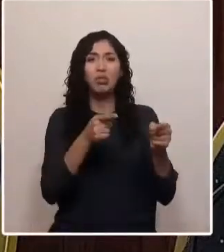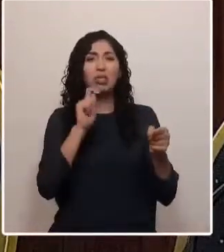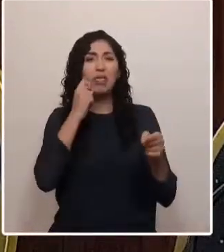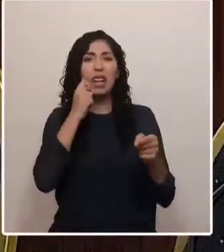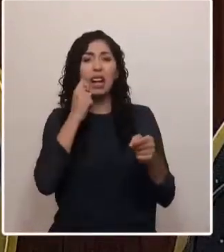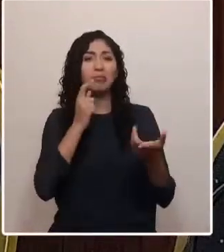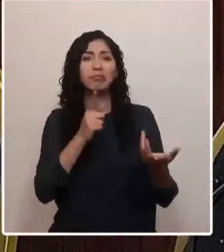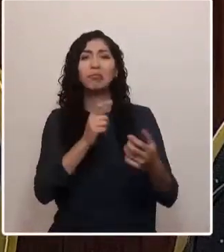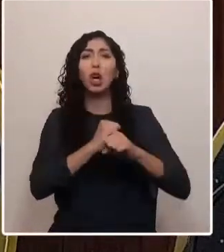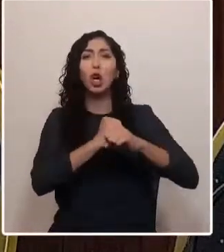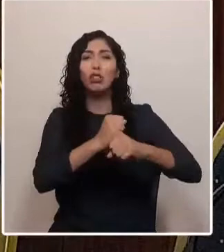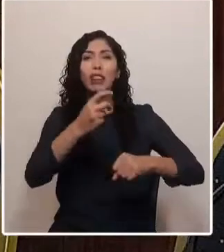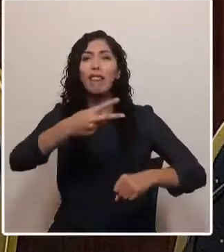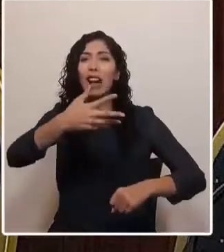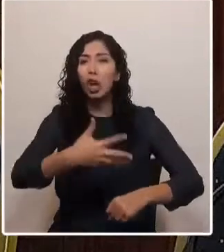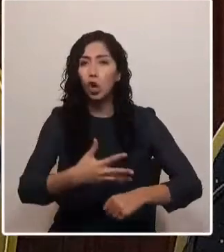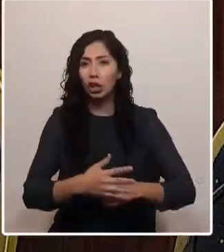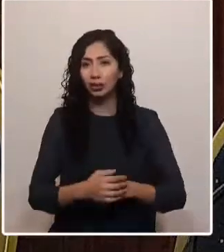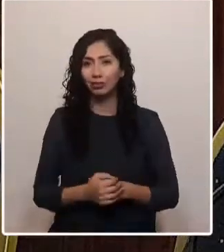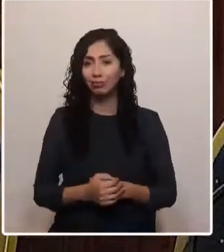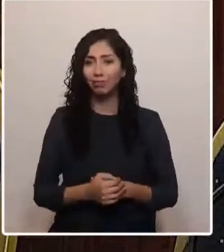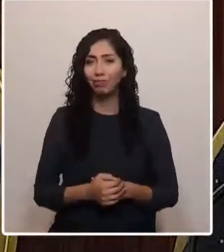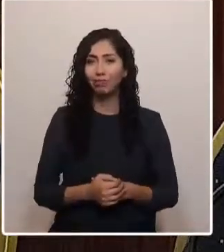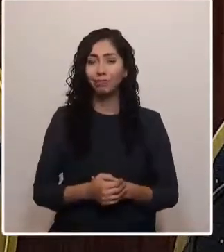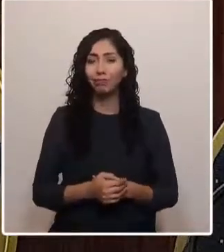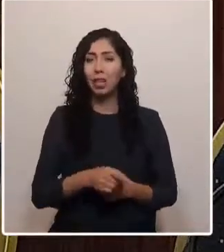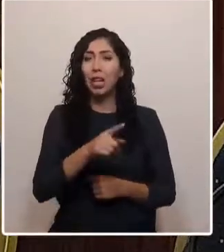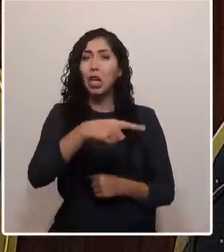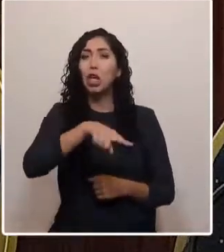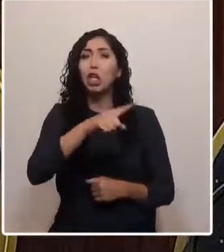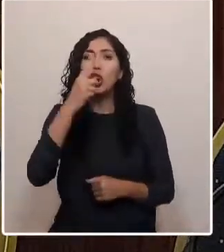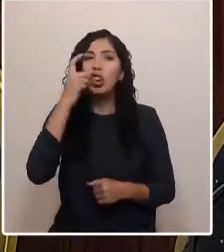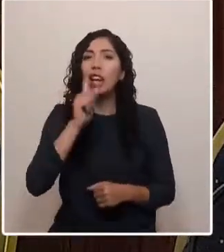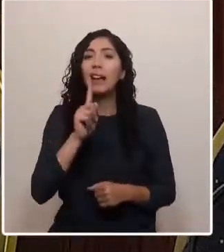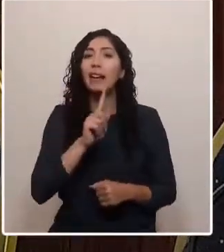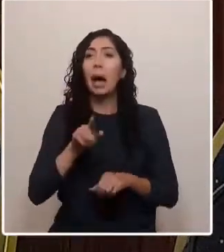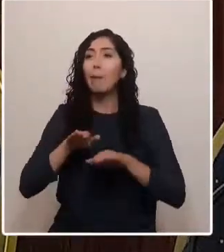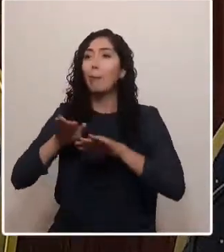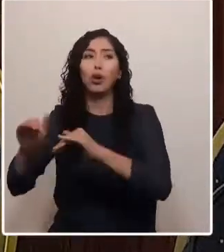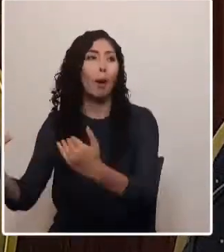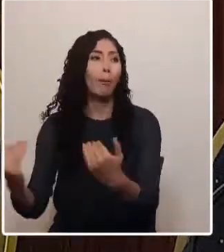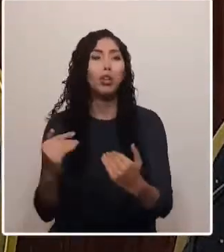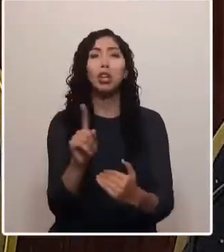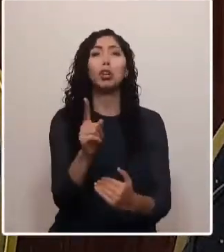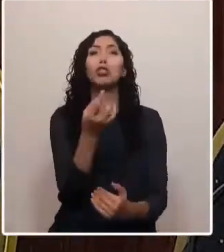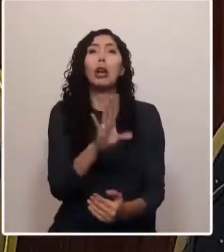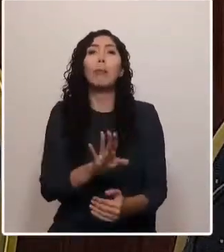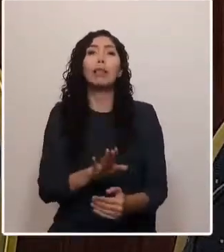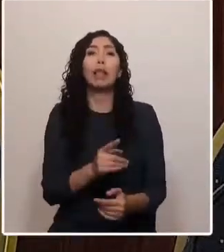son deshumanizantes, no creen en el apoyo mutuo, sino en la individualidad.